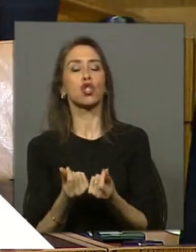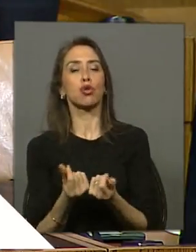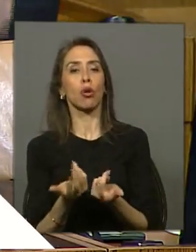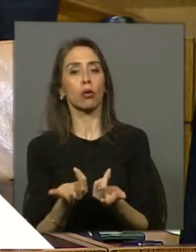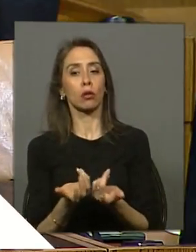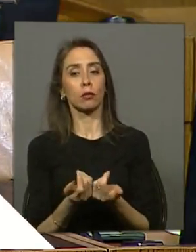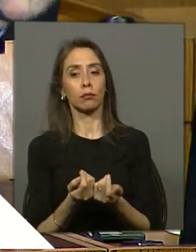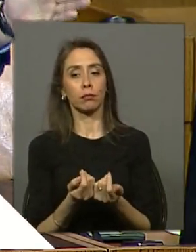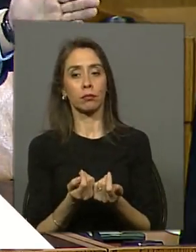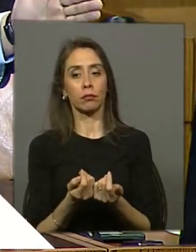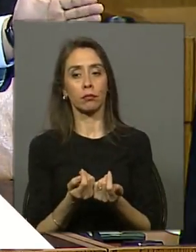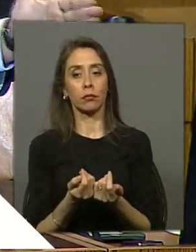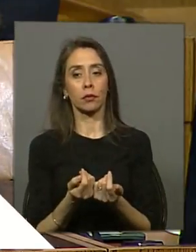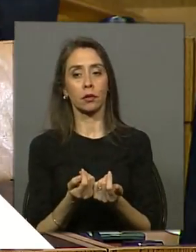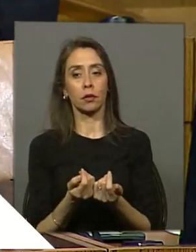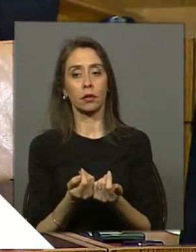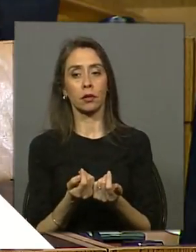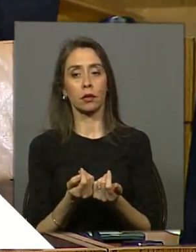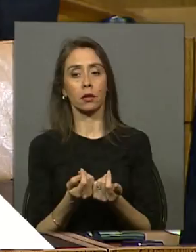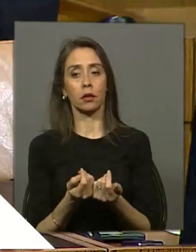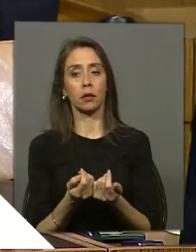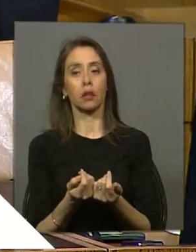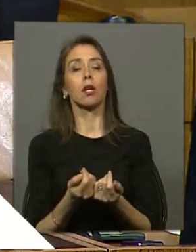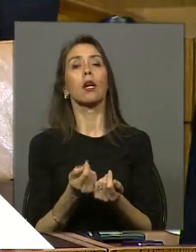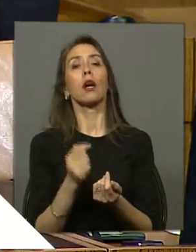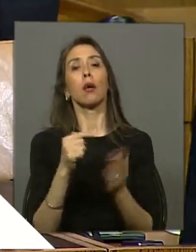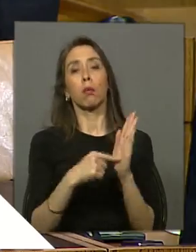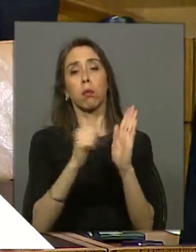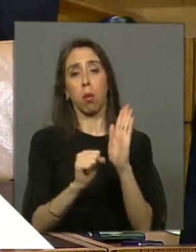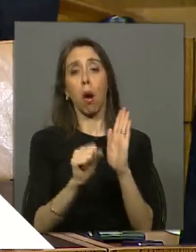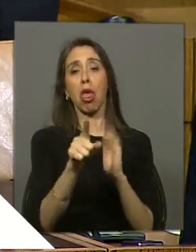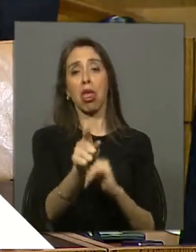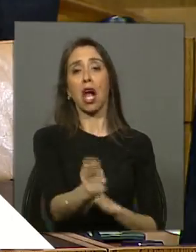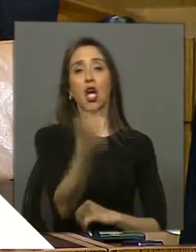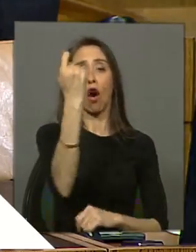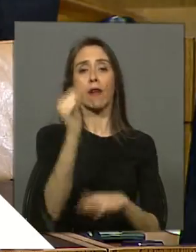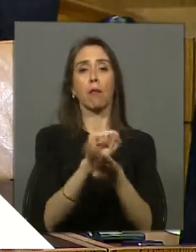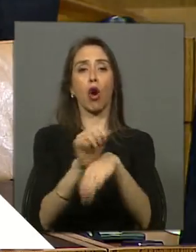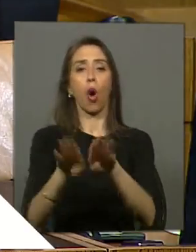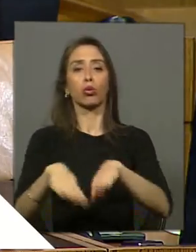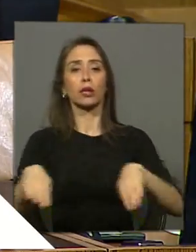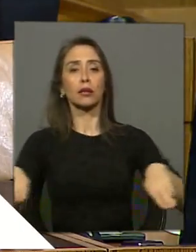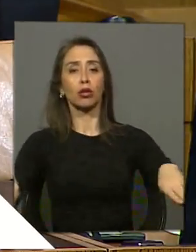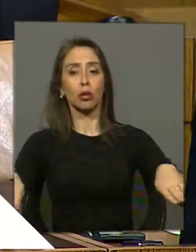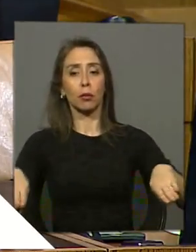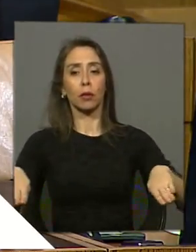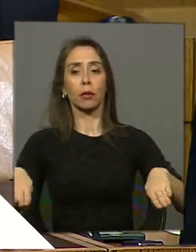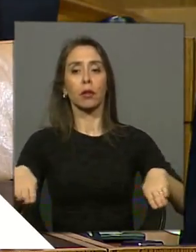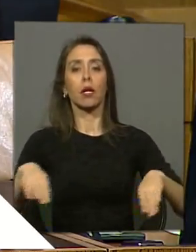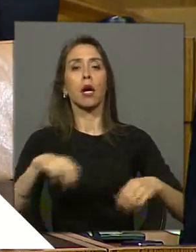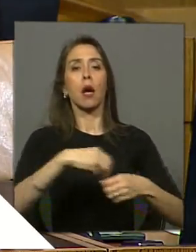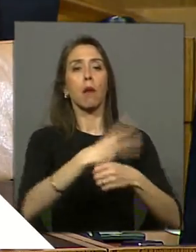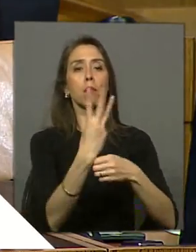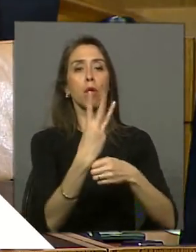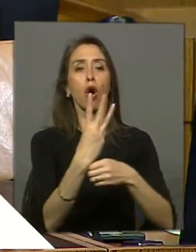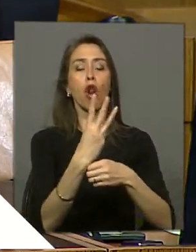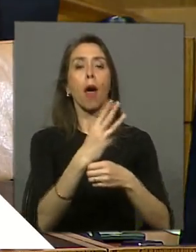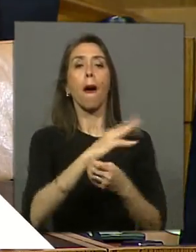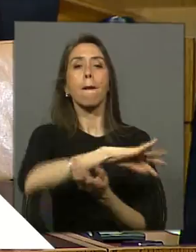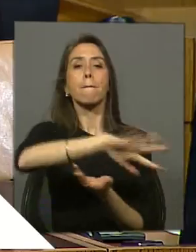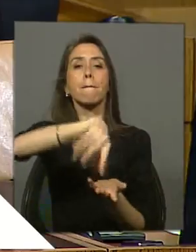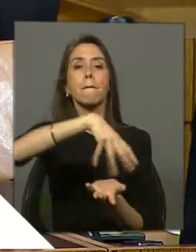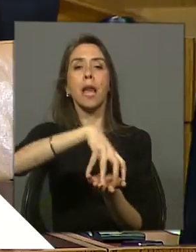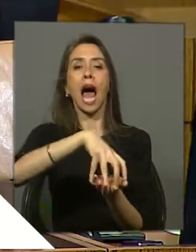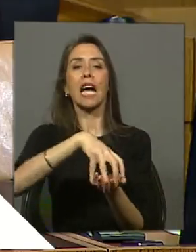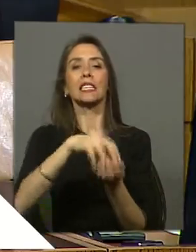porque tiene una opción de cobro es decir aquel por ejemplo en Mor Plaza del Treo el ministro para que usted